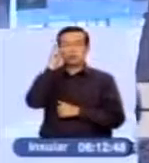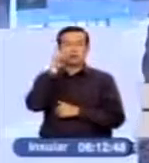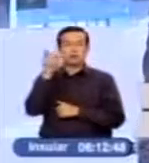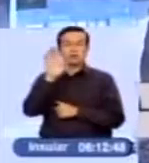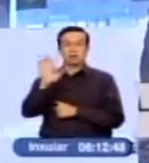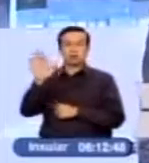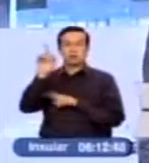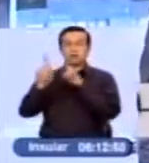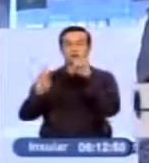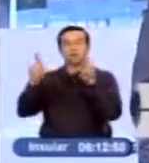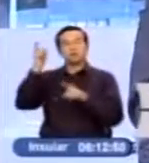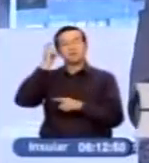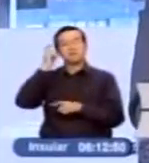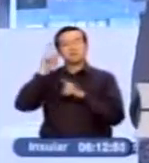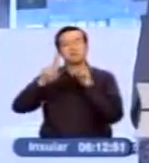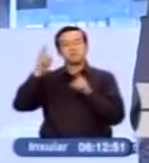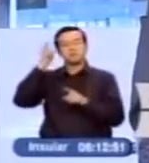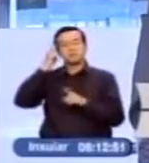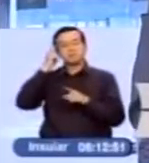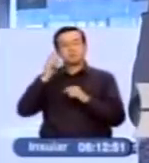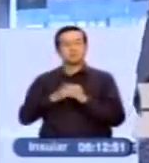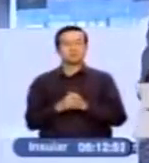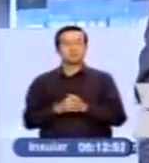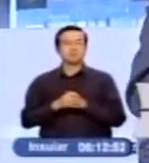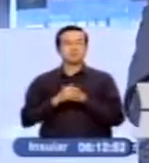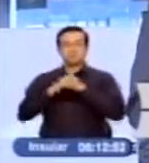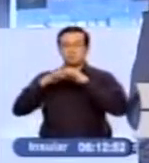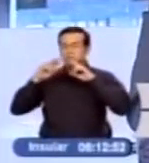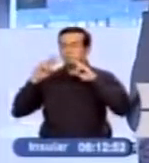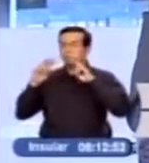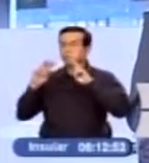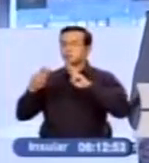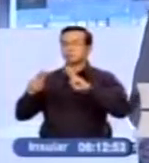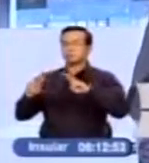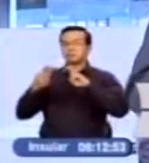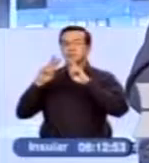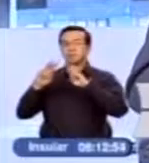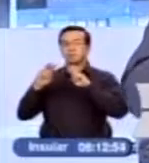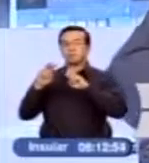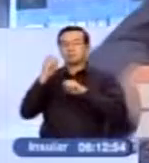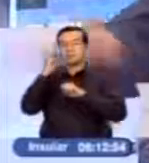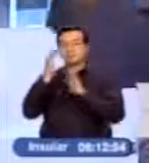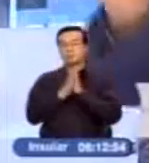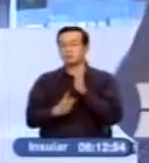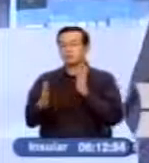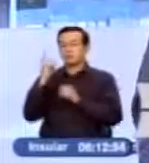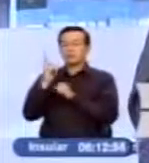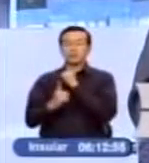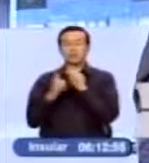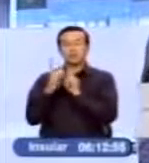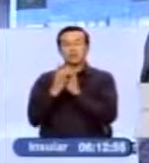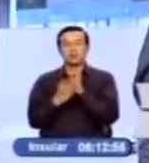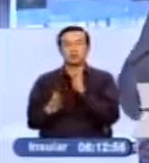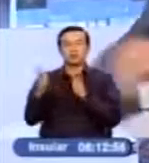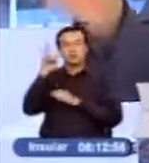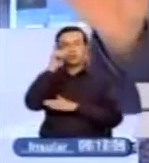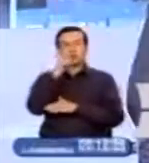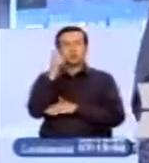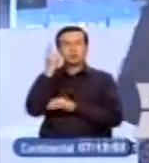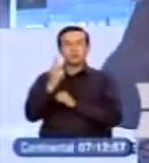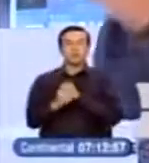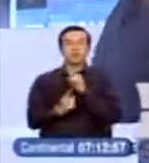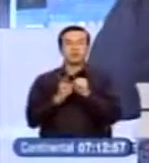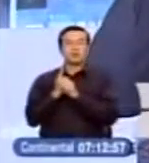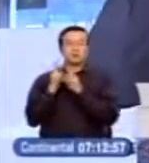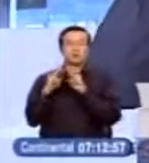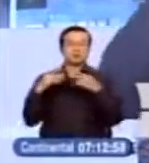a veces tiene la idea de que la investigación tiene un plazo máximo de un año, entonces los fiscales se toman un año para